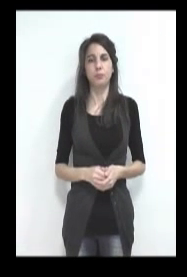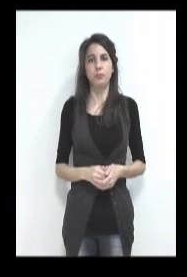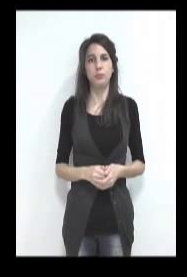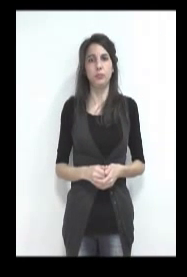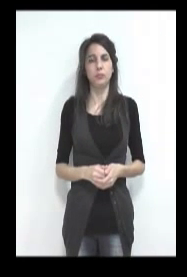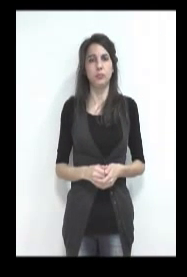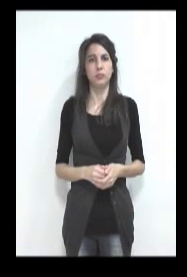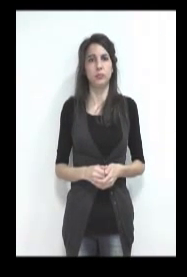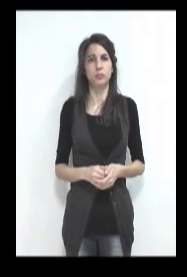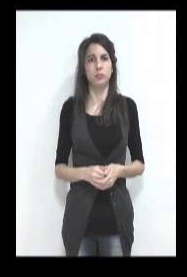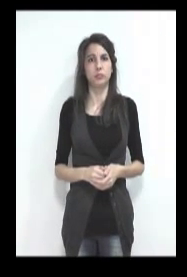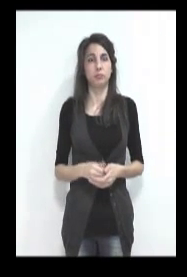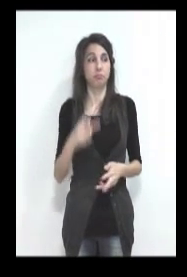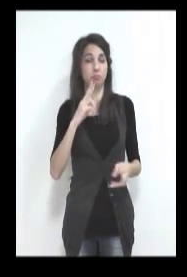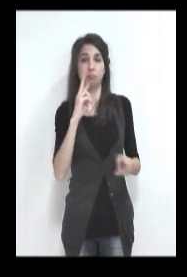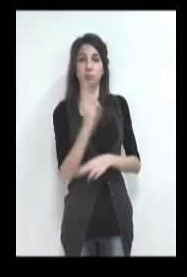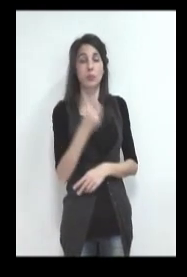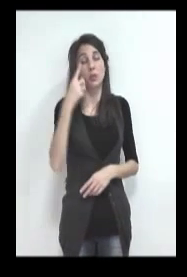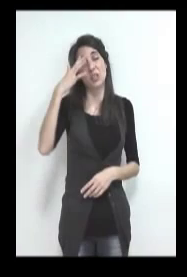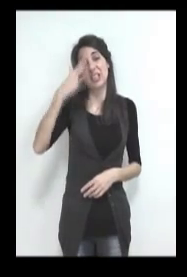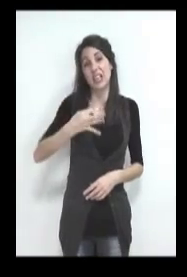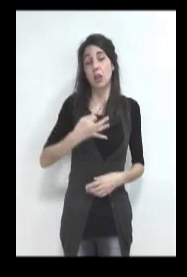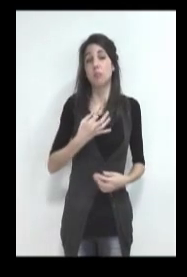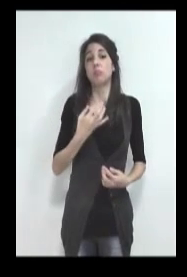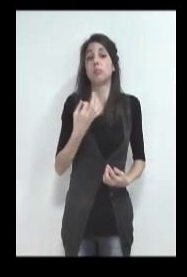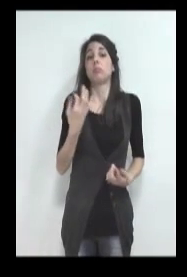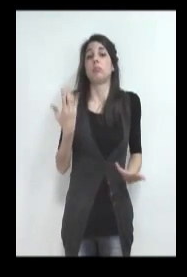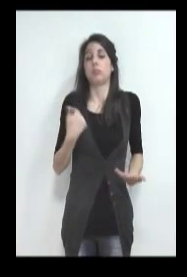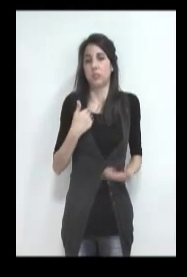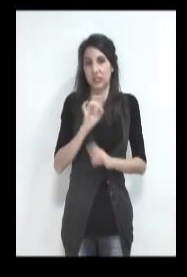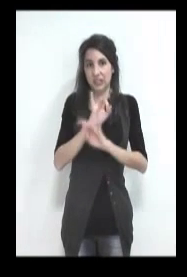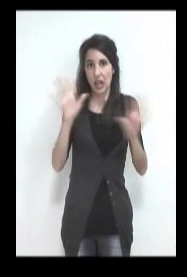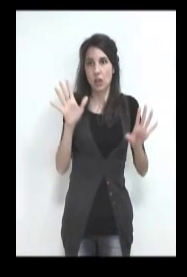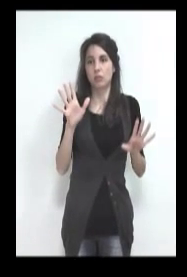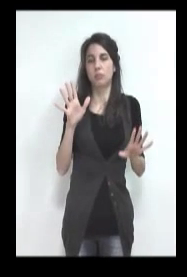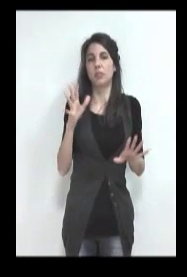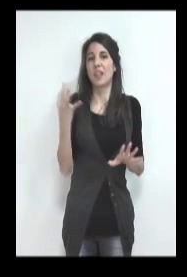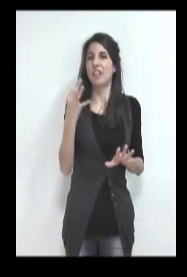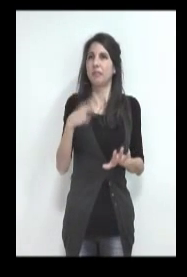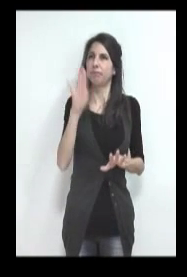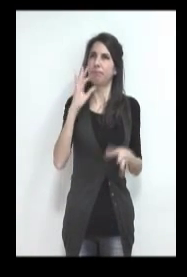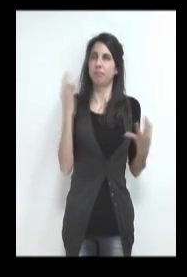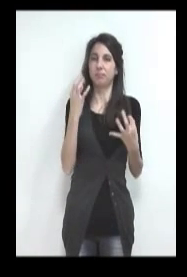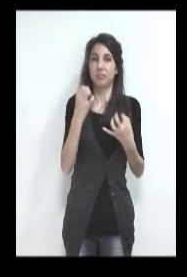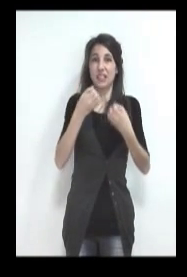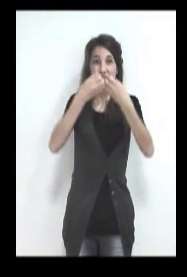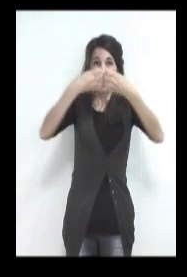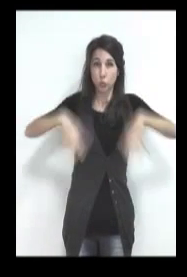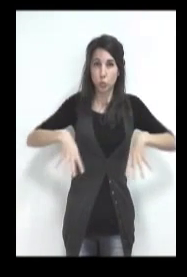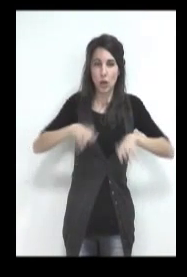A ver, creo que de alguna forma es evidente entender que el despliegue de infraestructuras y demás no puede realizarse